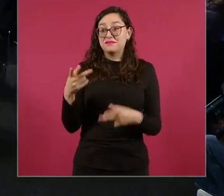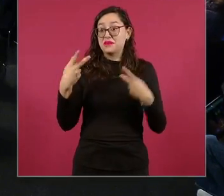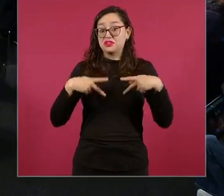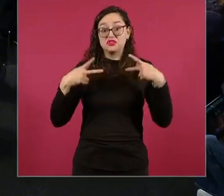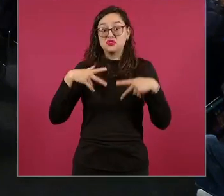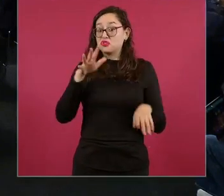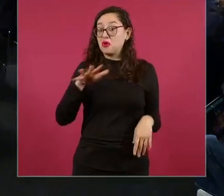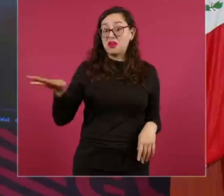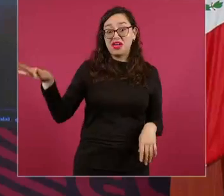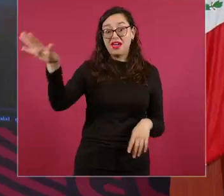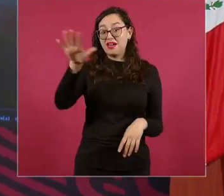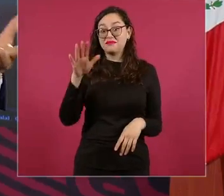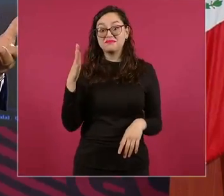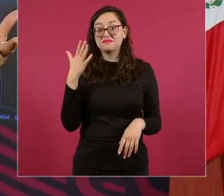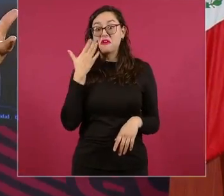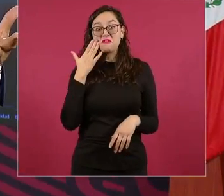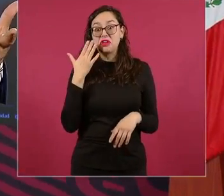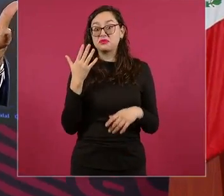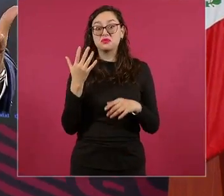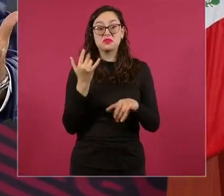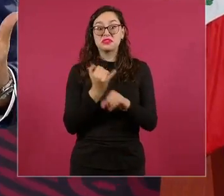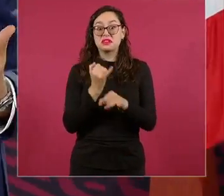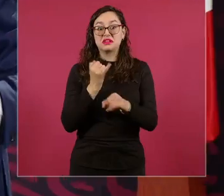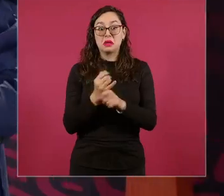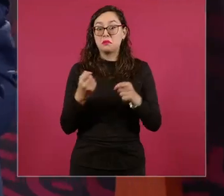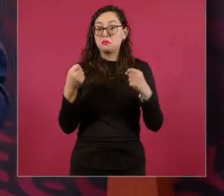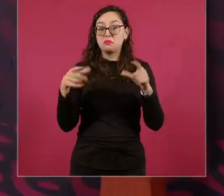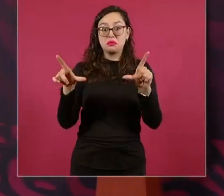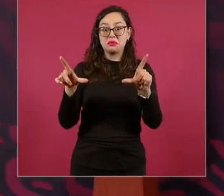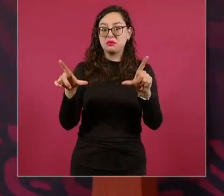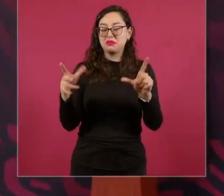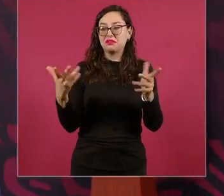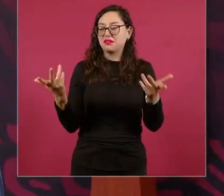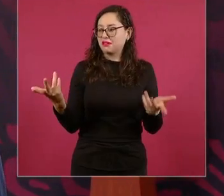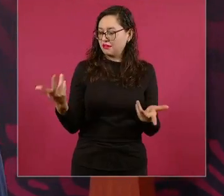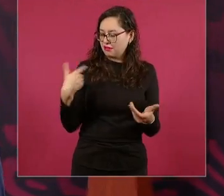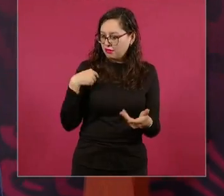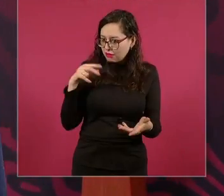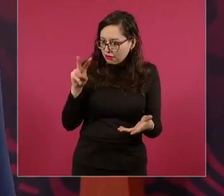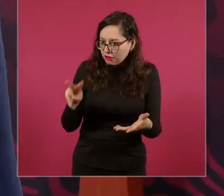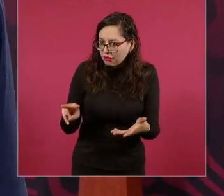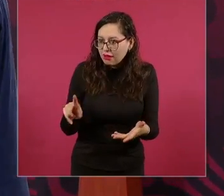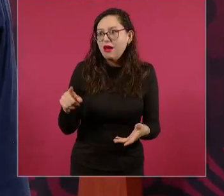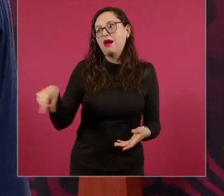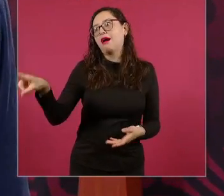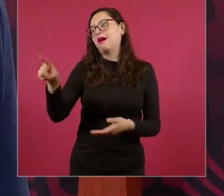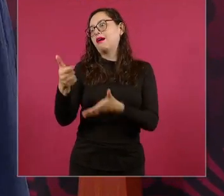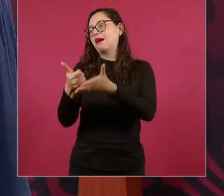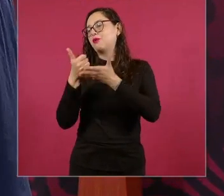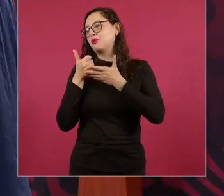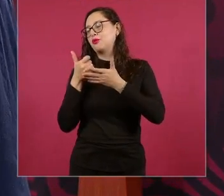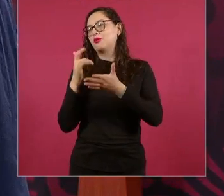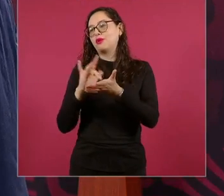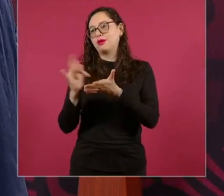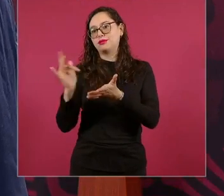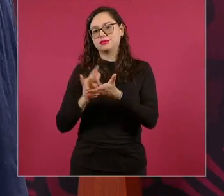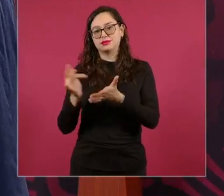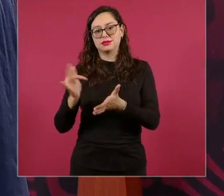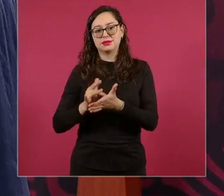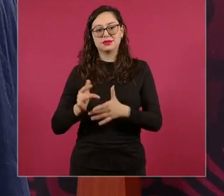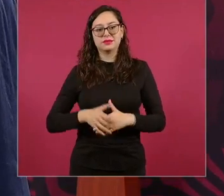y gracias a eso me ayudan en mi trabajo de informar y de orientar.